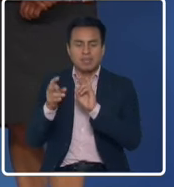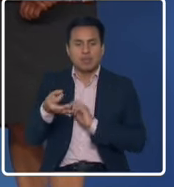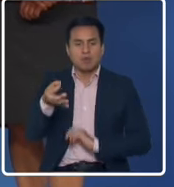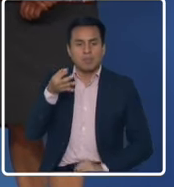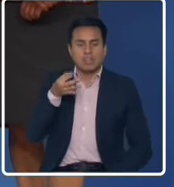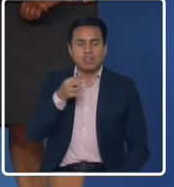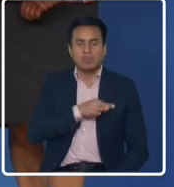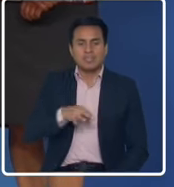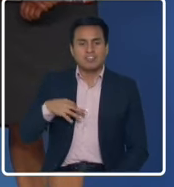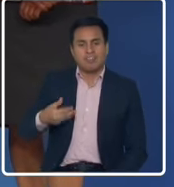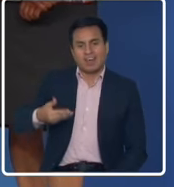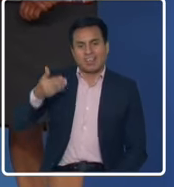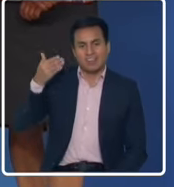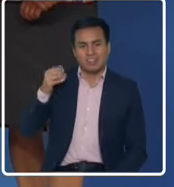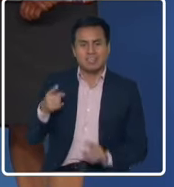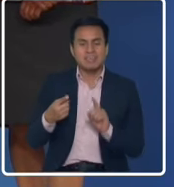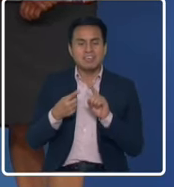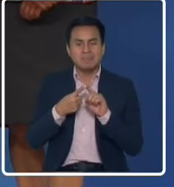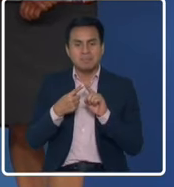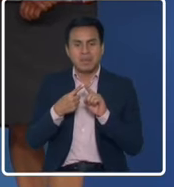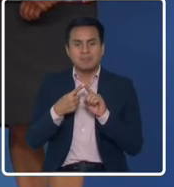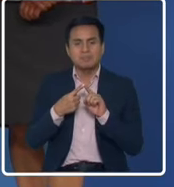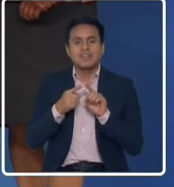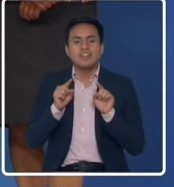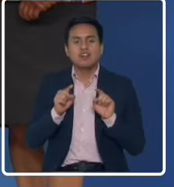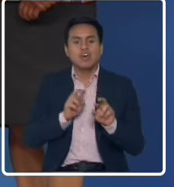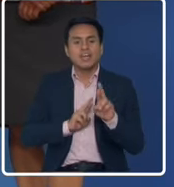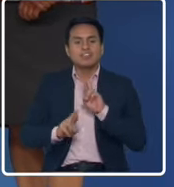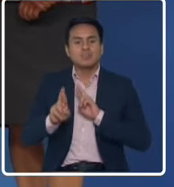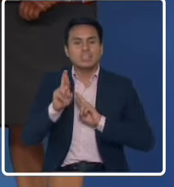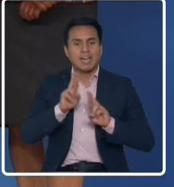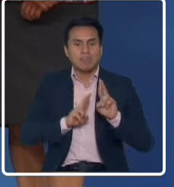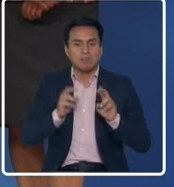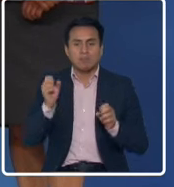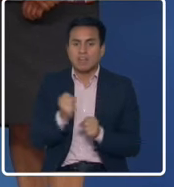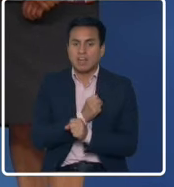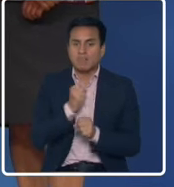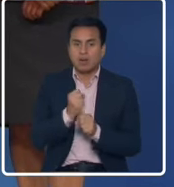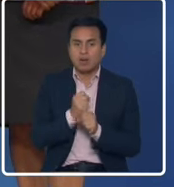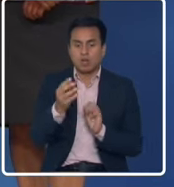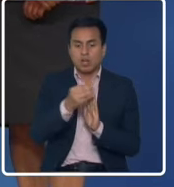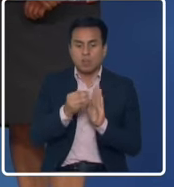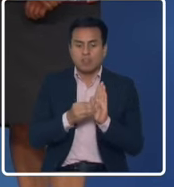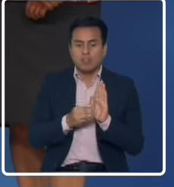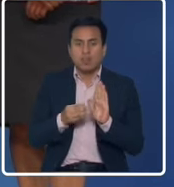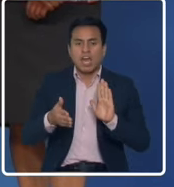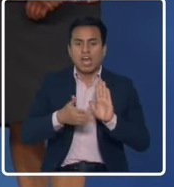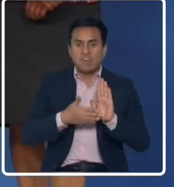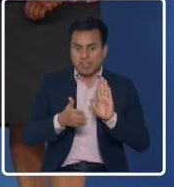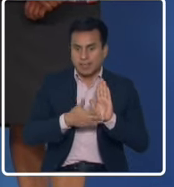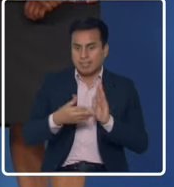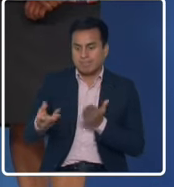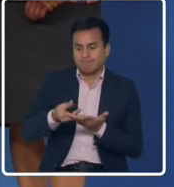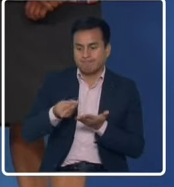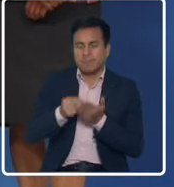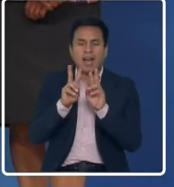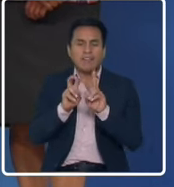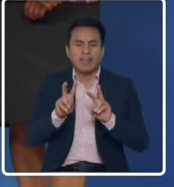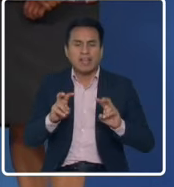comentaron los ministros anteriores el primero es que esto es el resultado de un trabajo de recopilación de evidencia de